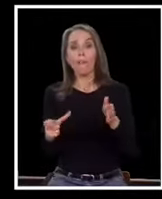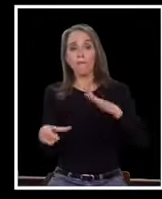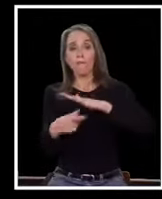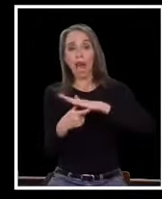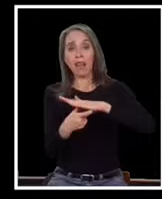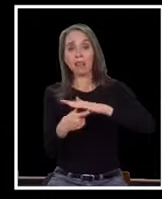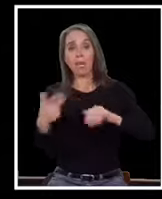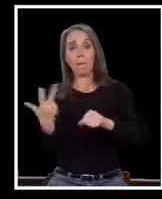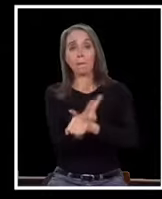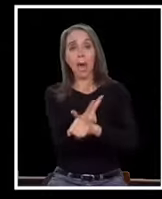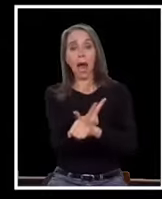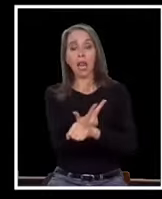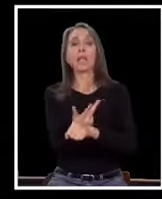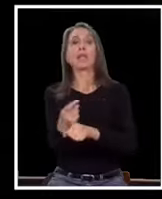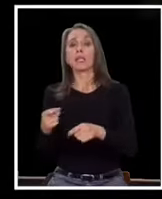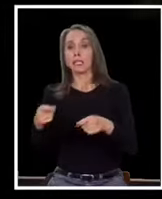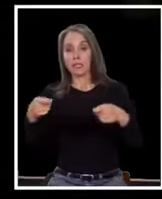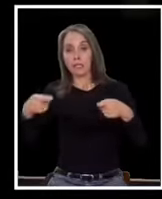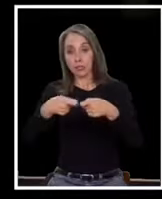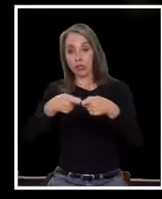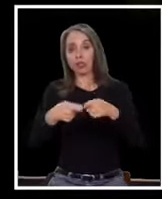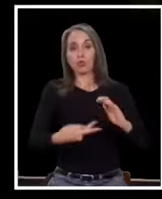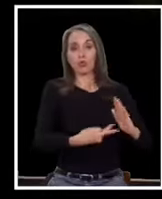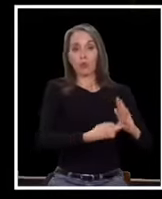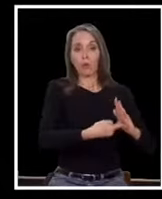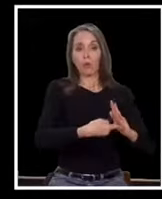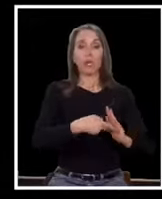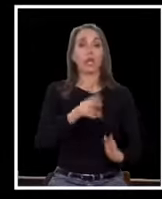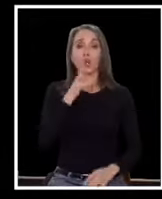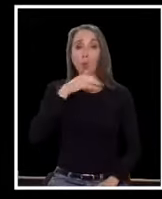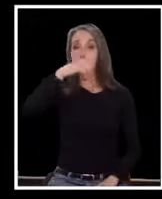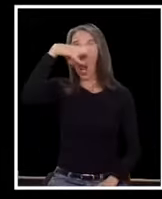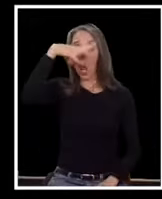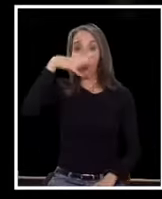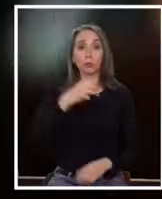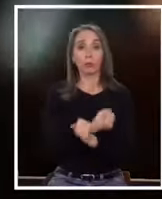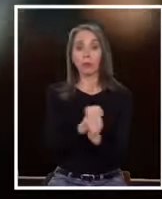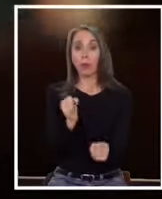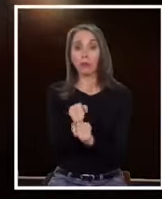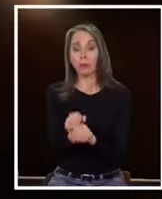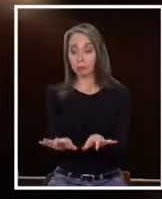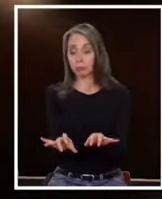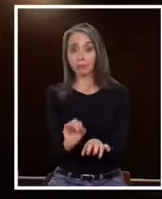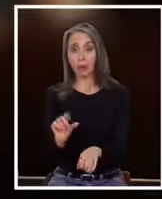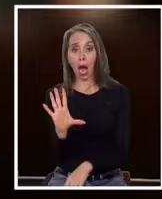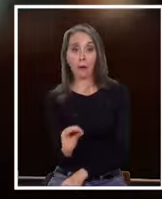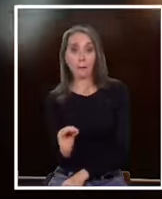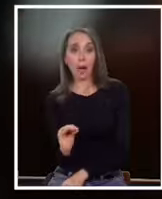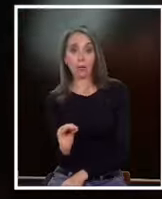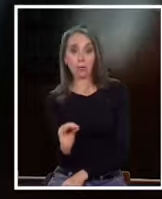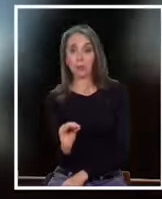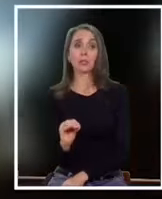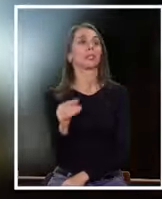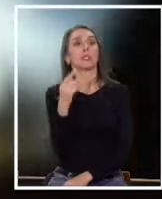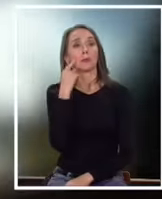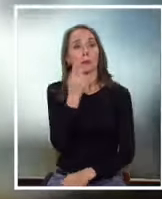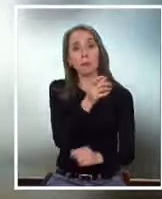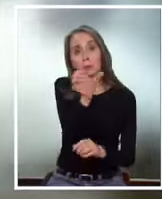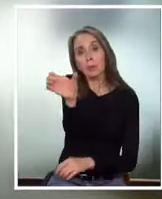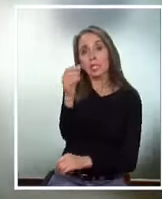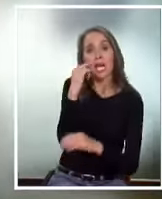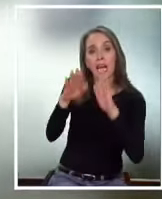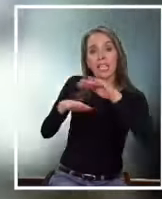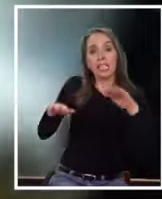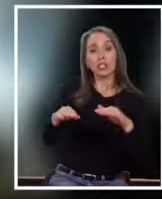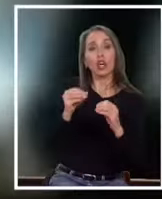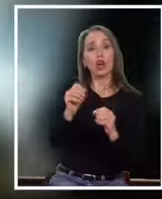averió. Solo puede ocuparlo enchufado, pero sin electricidad es tarea perdida. Miren las condiciones que están haciendo clase nuestros niños